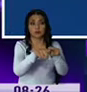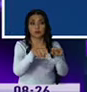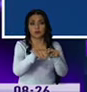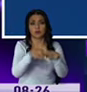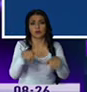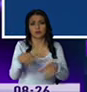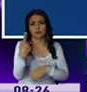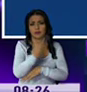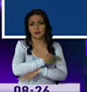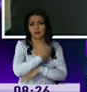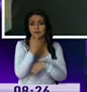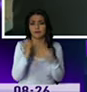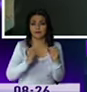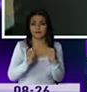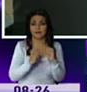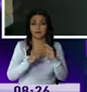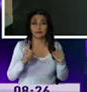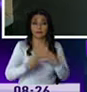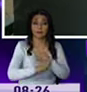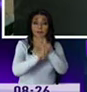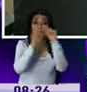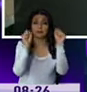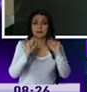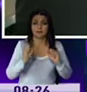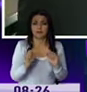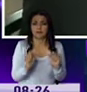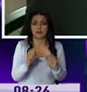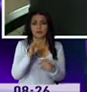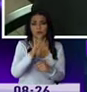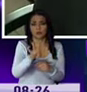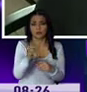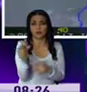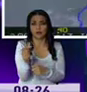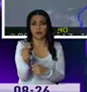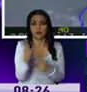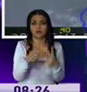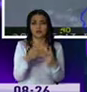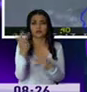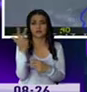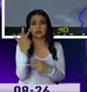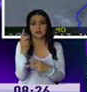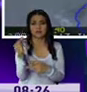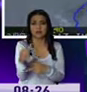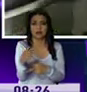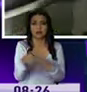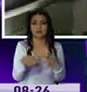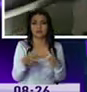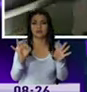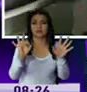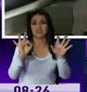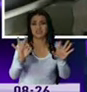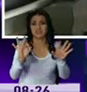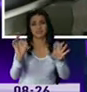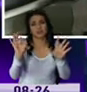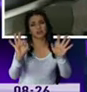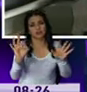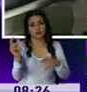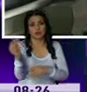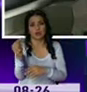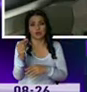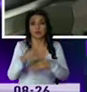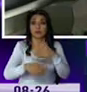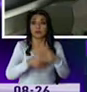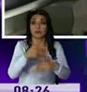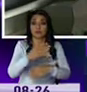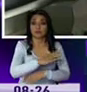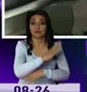es un día frío, lo que pasa es que se amanece frío, hay temperaturas de 4, de 3 grados, hay de 7, varía. Y en la mañana luego